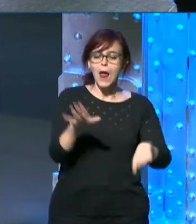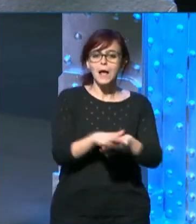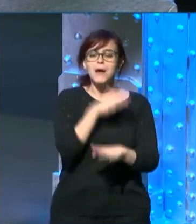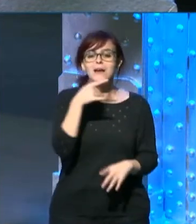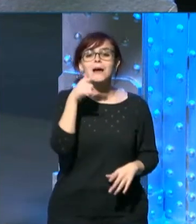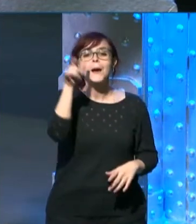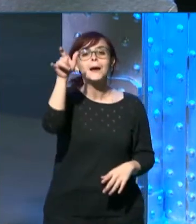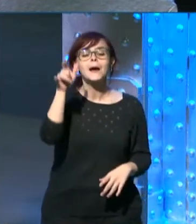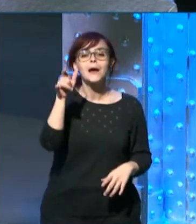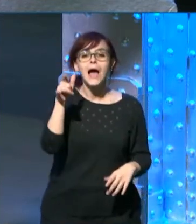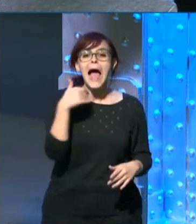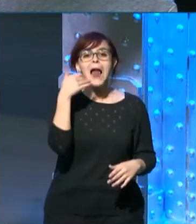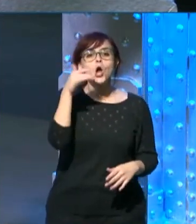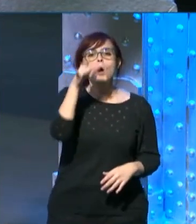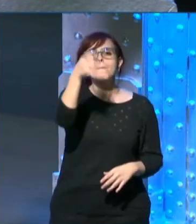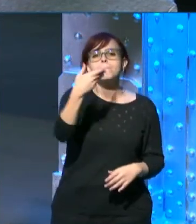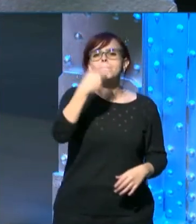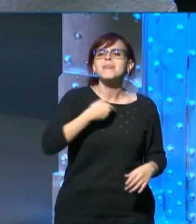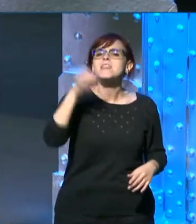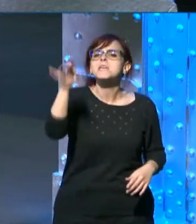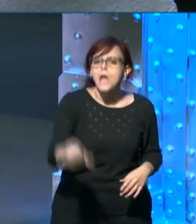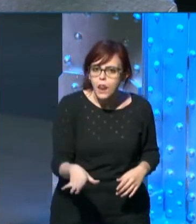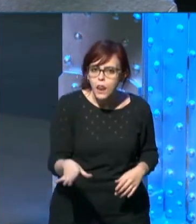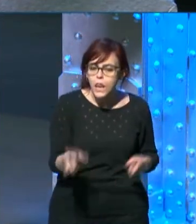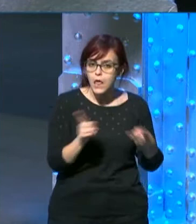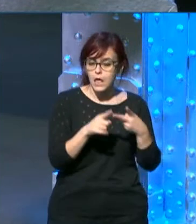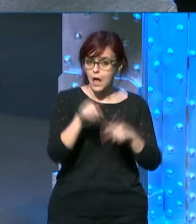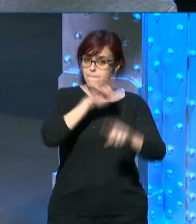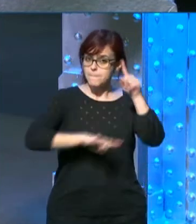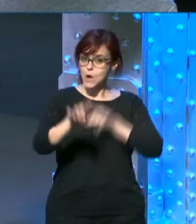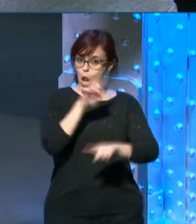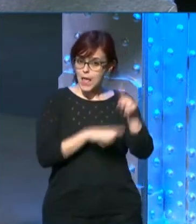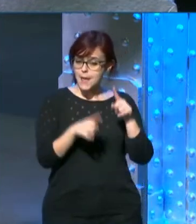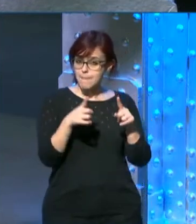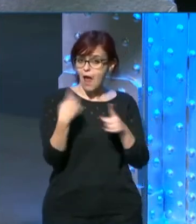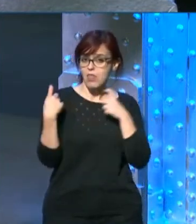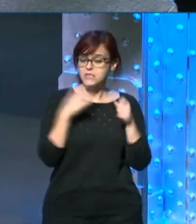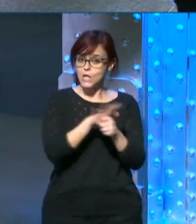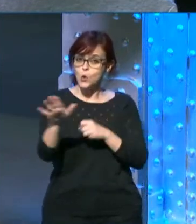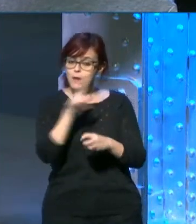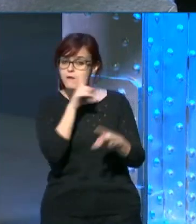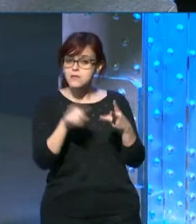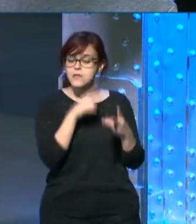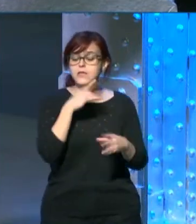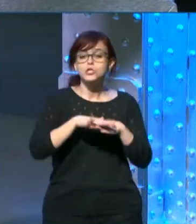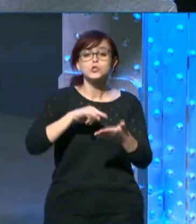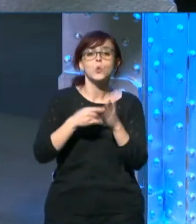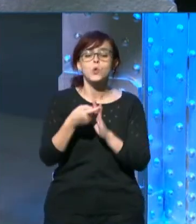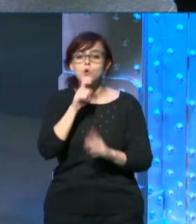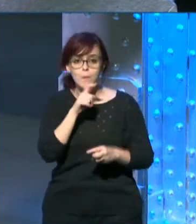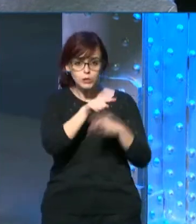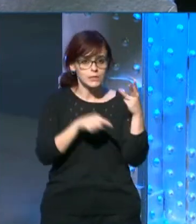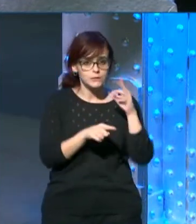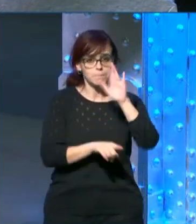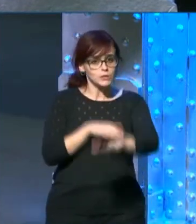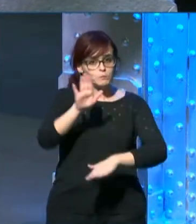¿quién pide algo? ¿Qué problema tiene o qué necesidad hay que cubrir y cómo se la vamos a solucionar? Y